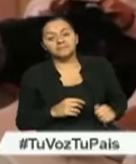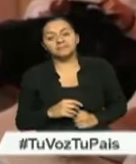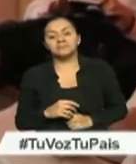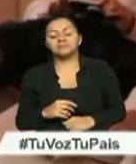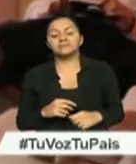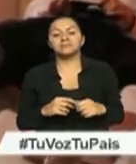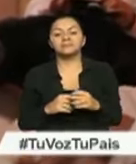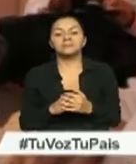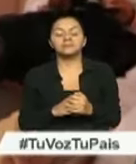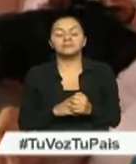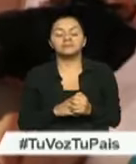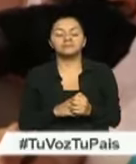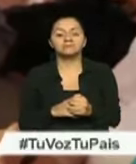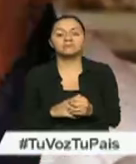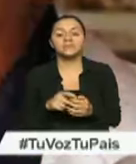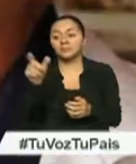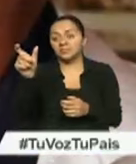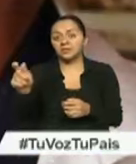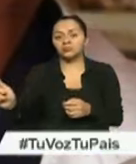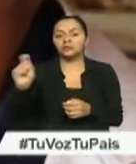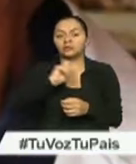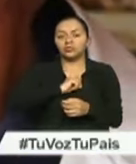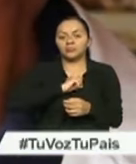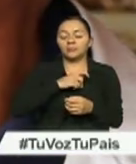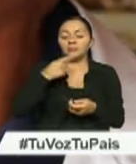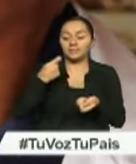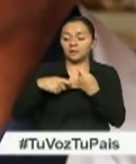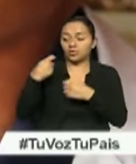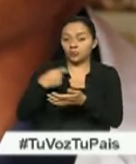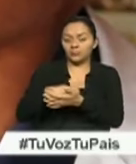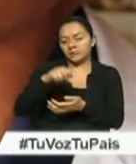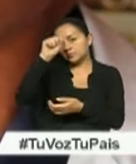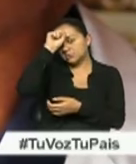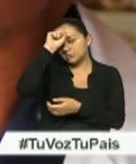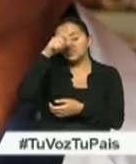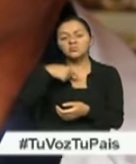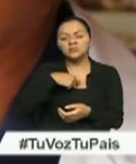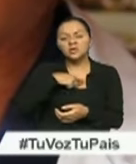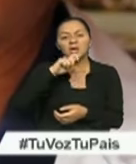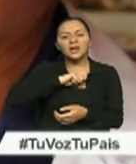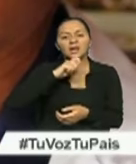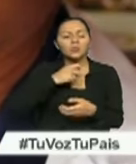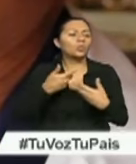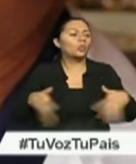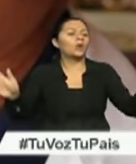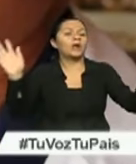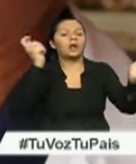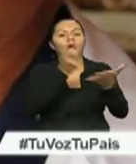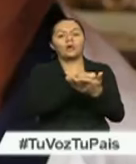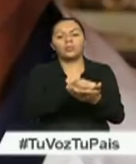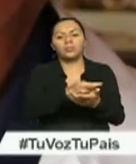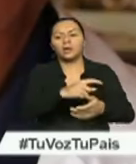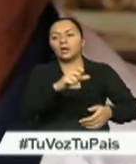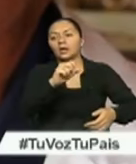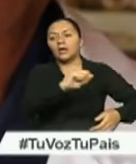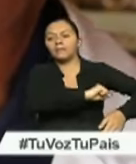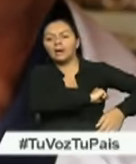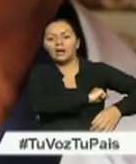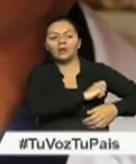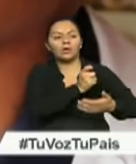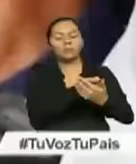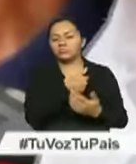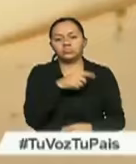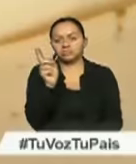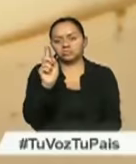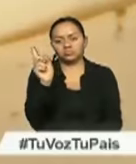o sea, unos clientes que me entregan el chancho, igual la carne, compramos carne seleccionada solamente, no compramos cualquier tipo de animal de la